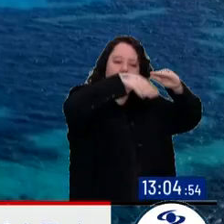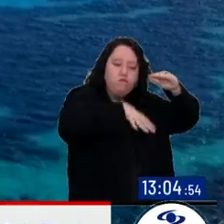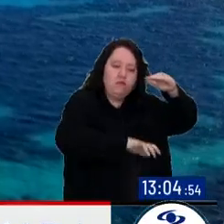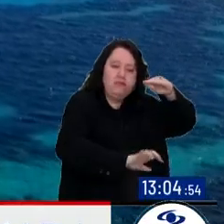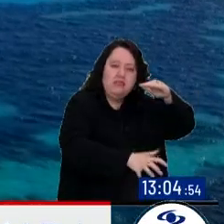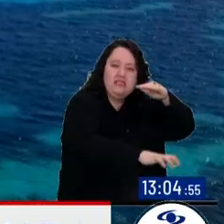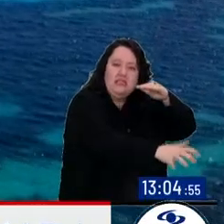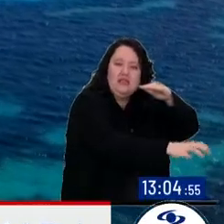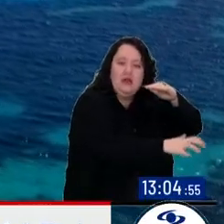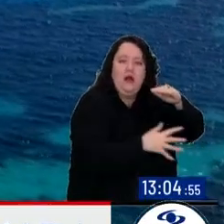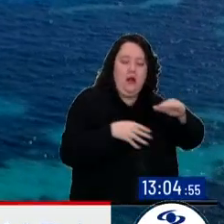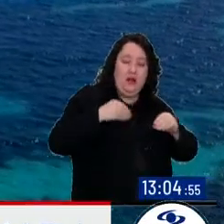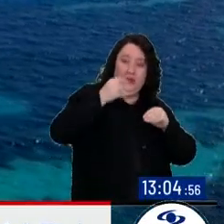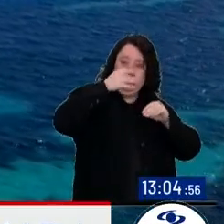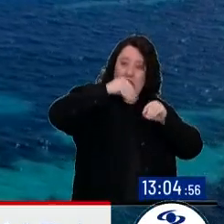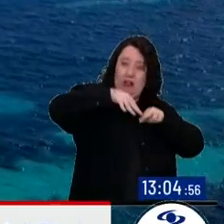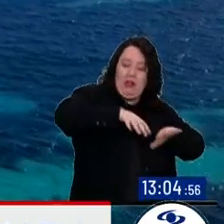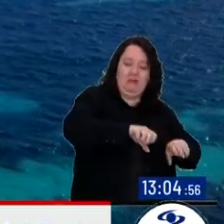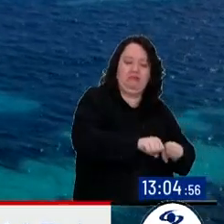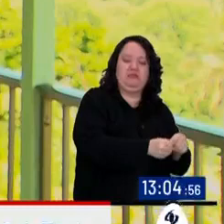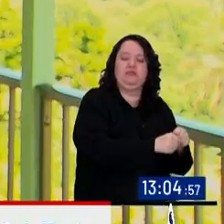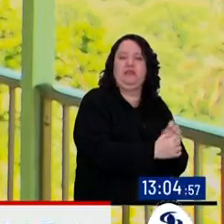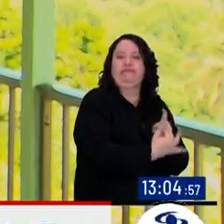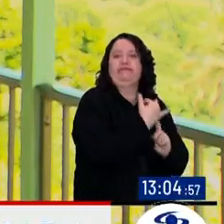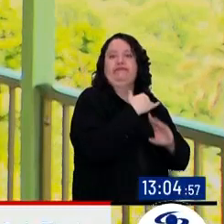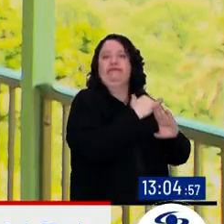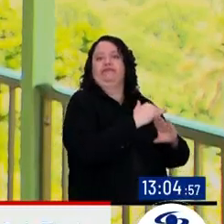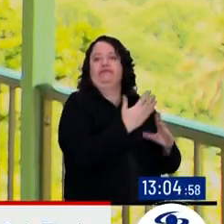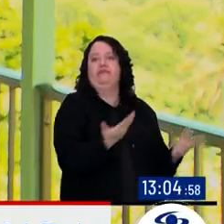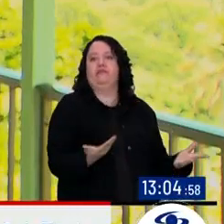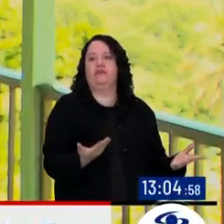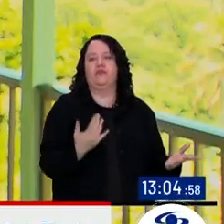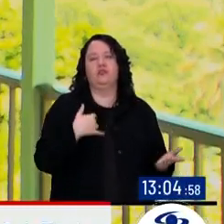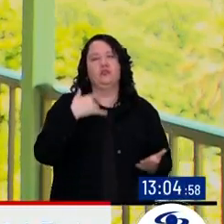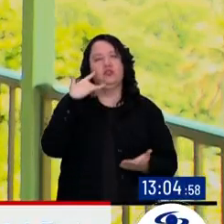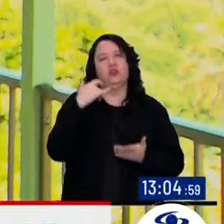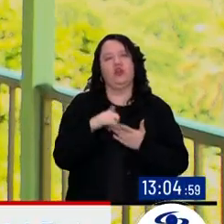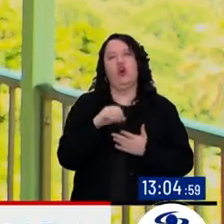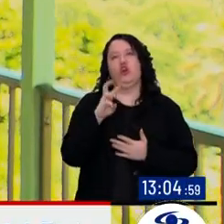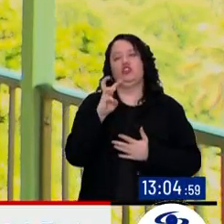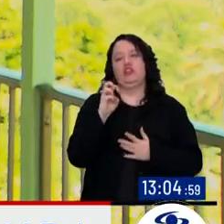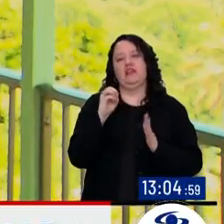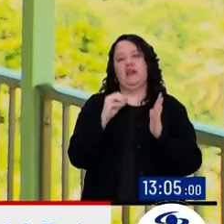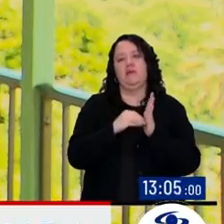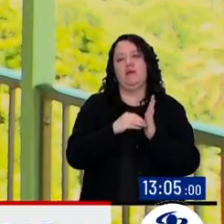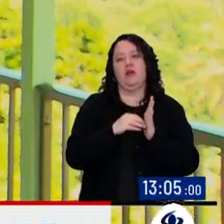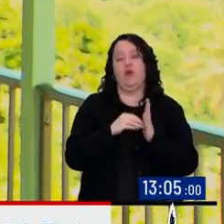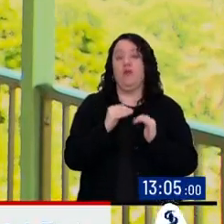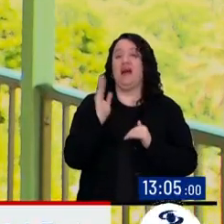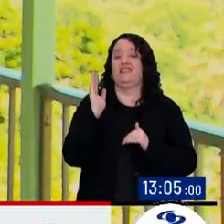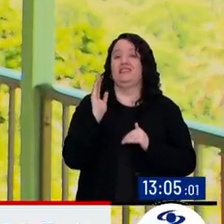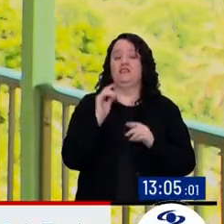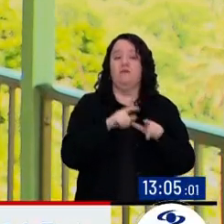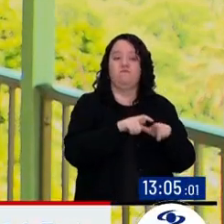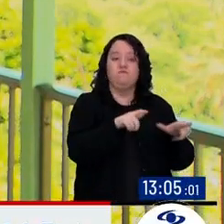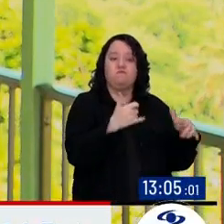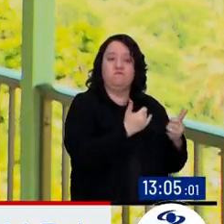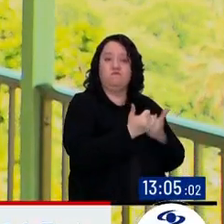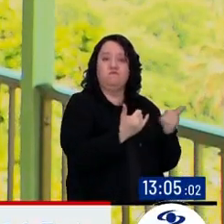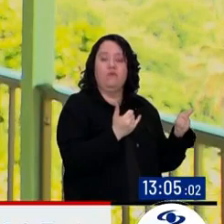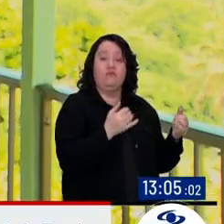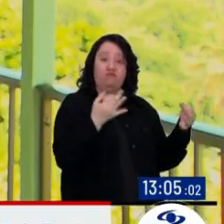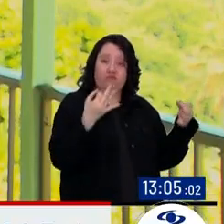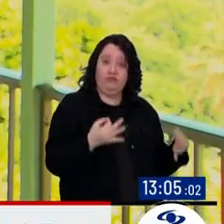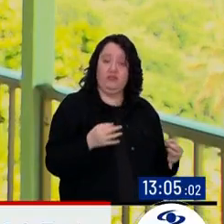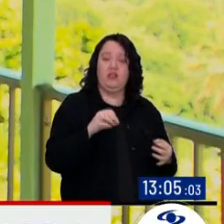isla. Creemos que en este momento puede haber 80 mil o más personas en la isla cuando no debería haber